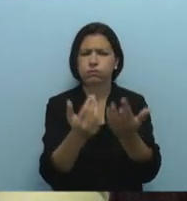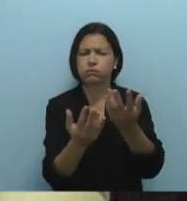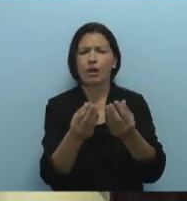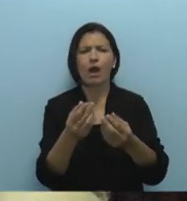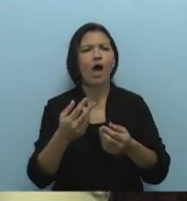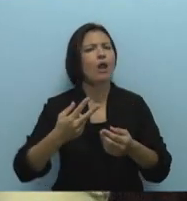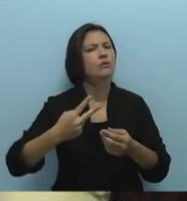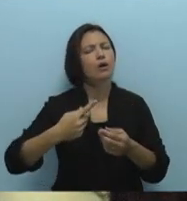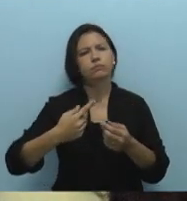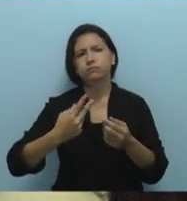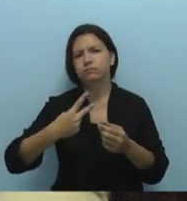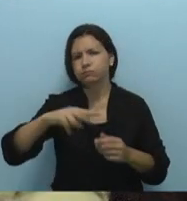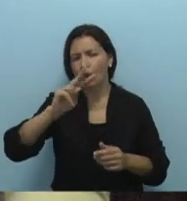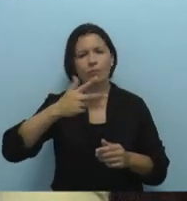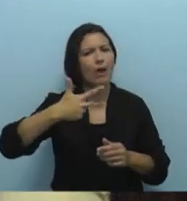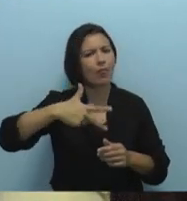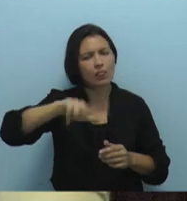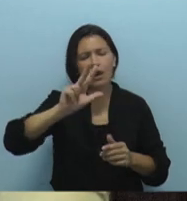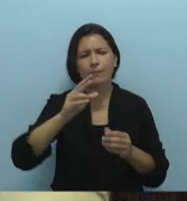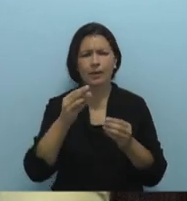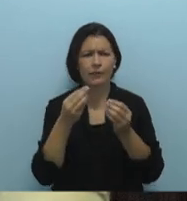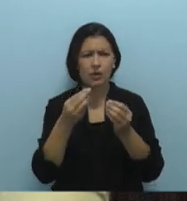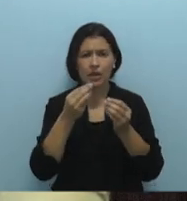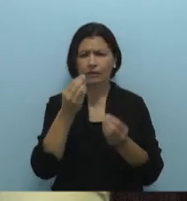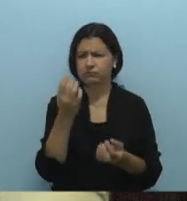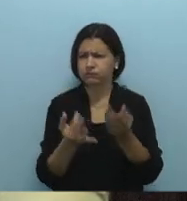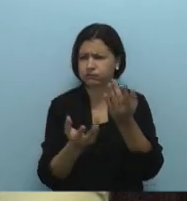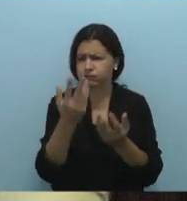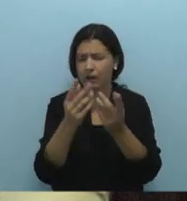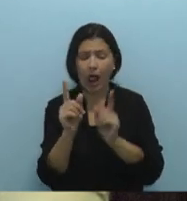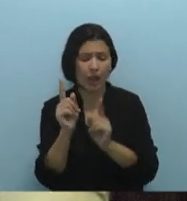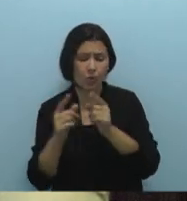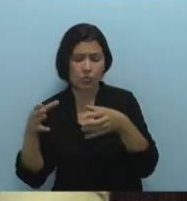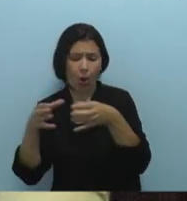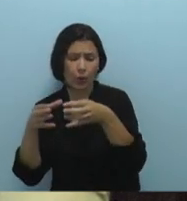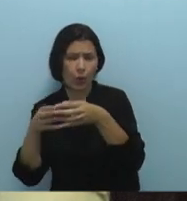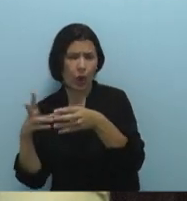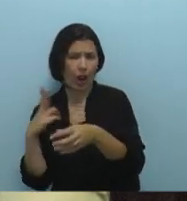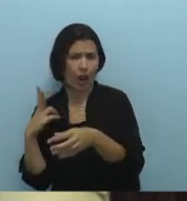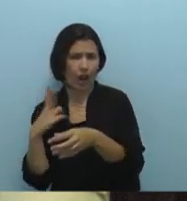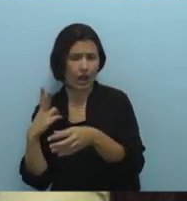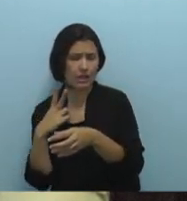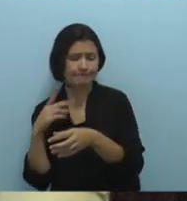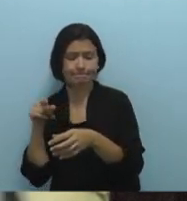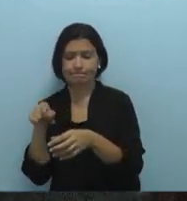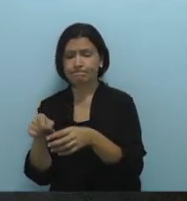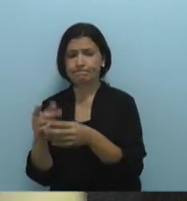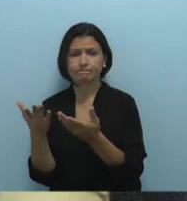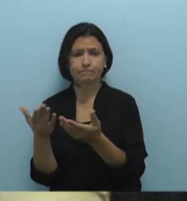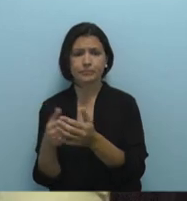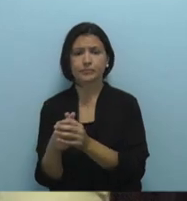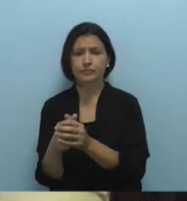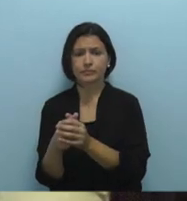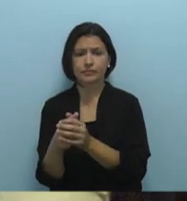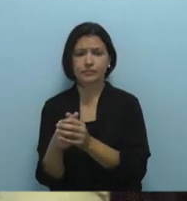los incendios son insumos de sectores económicos que se sienten absolutamente impunes, entre otras